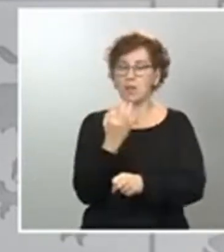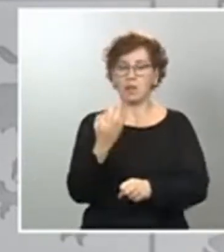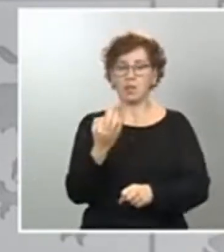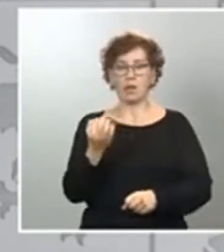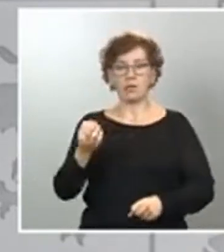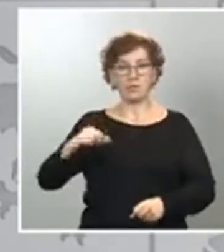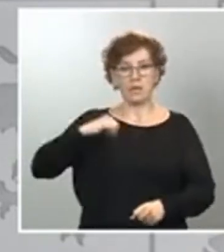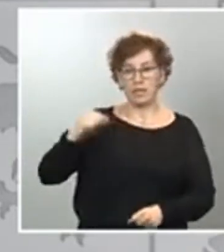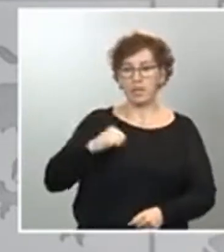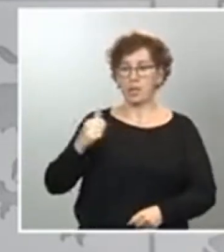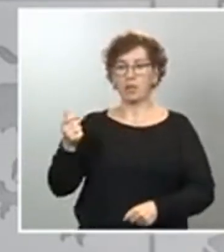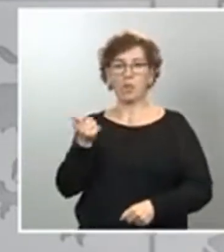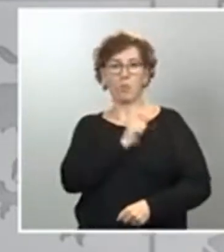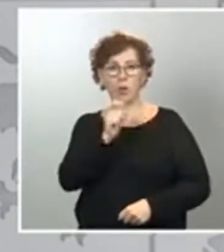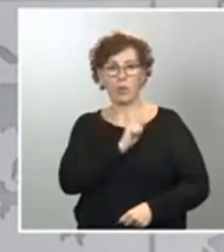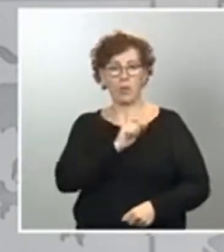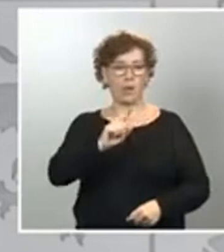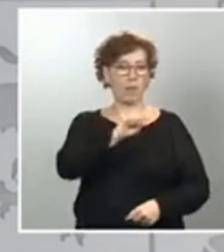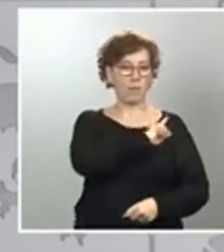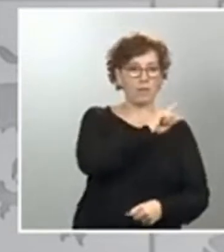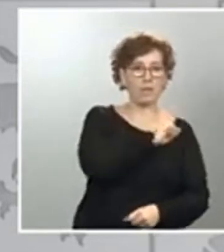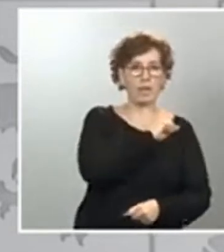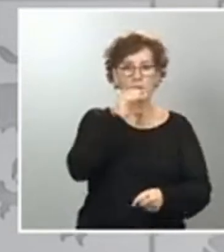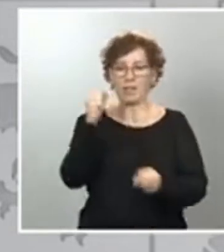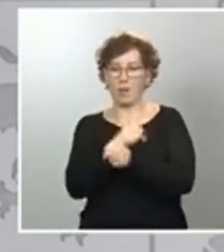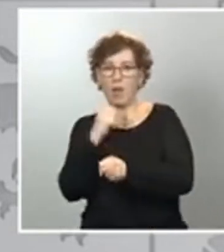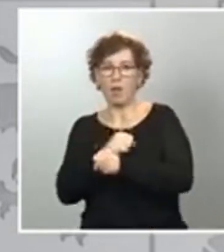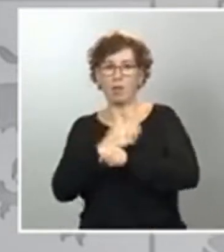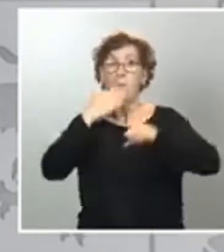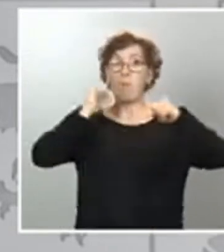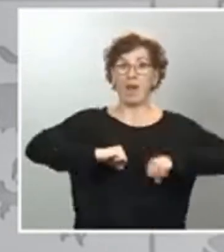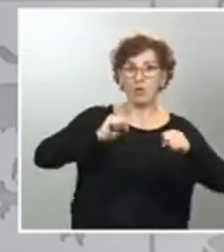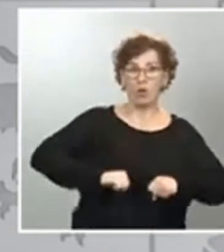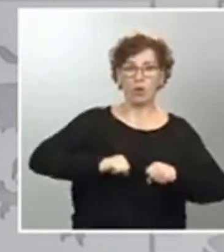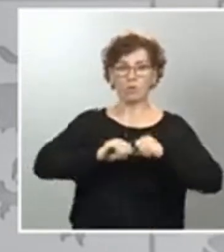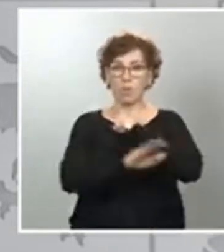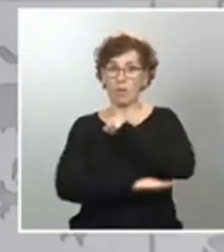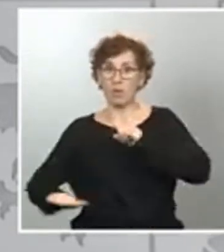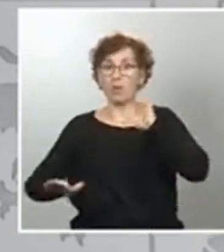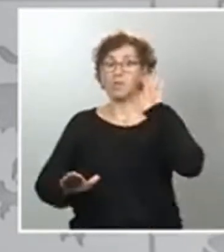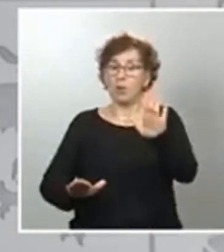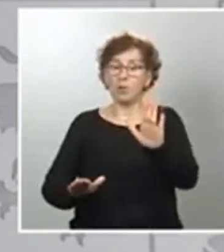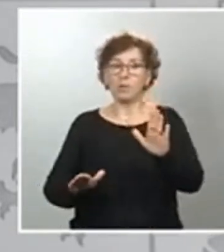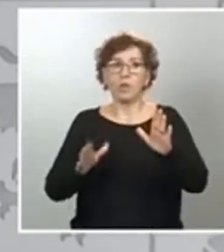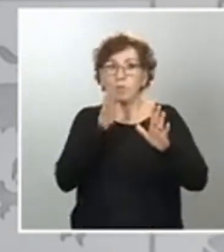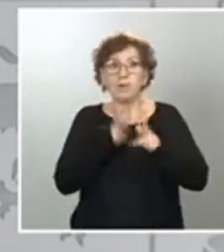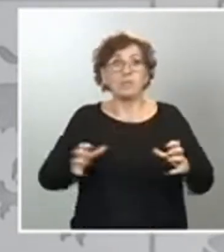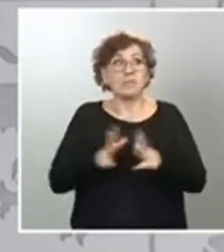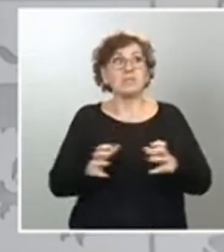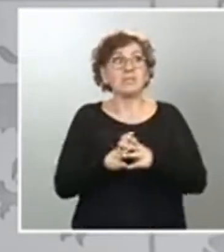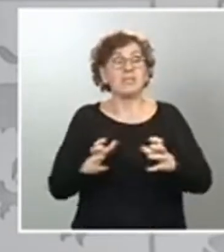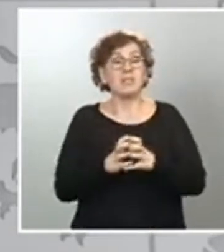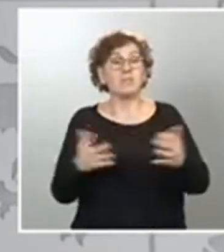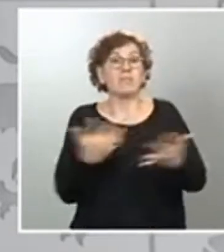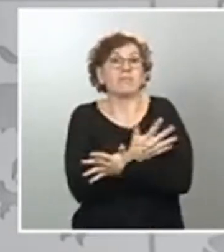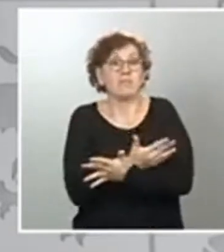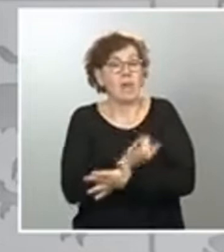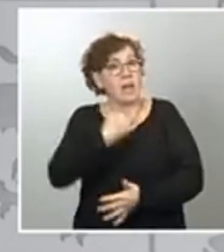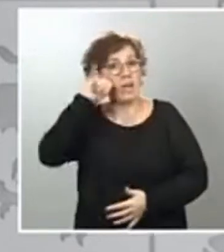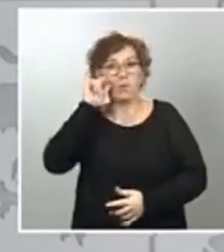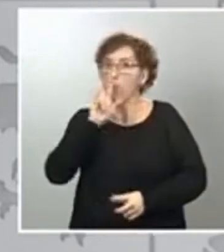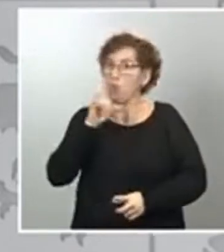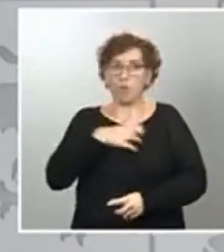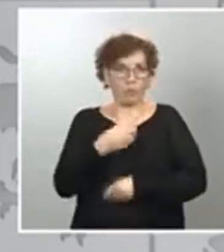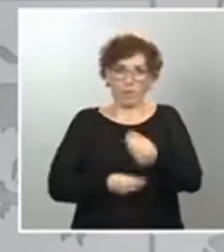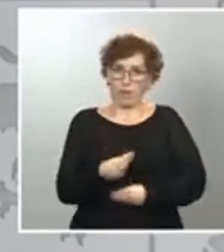los mayores, de los menores. No los vamos a poner en riesgo por impaciencia. Si tenemos que elegir entre la prudencia